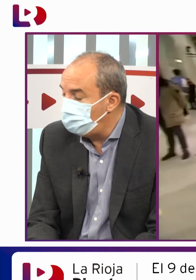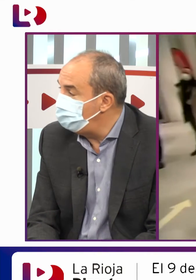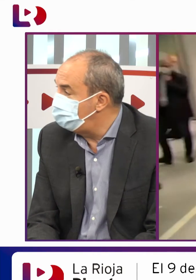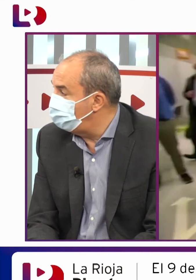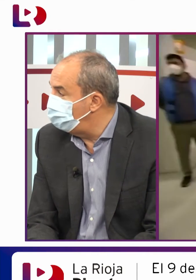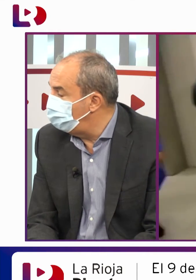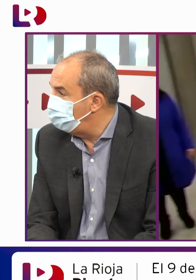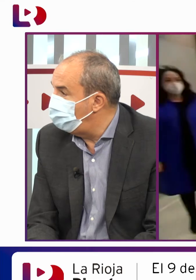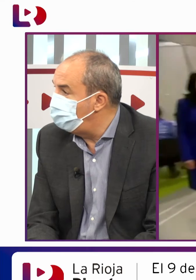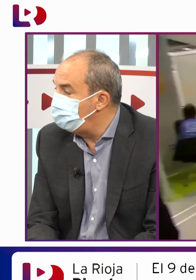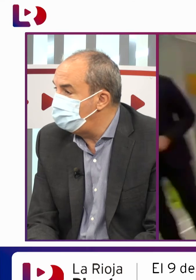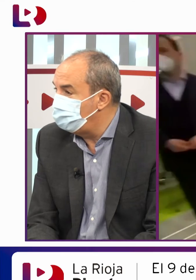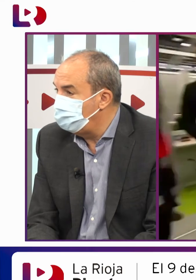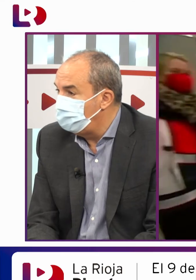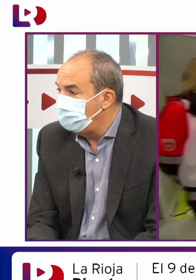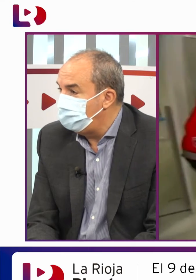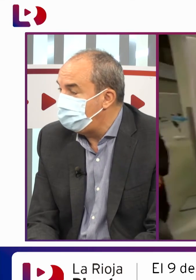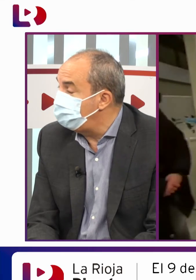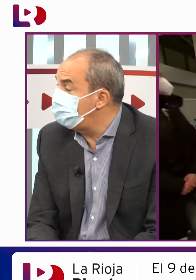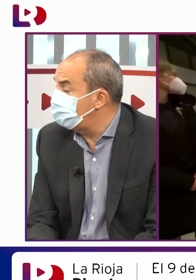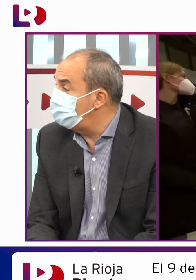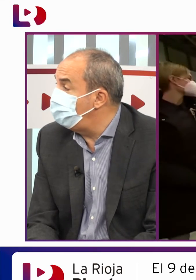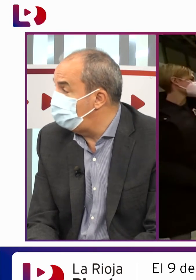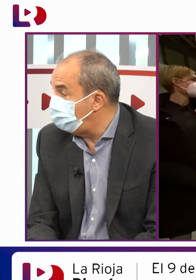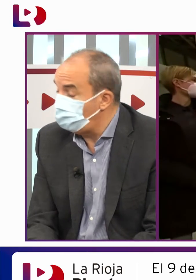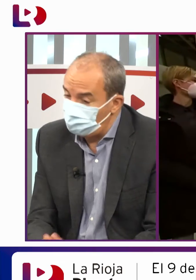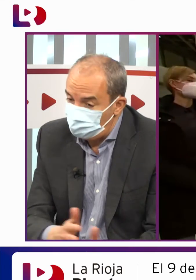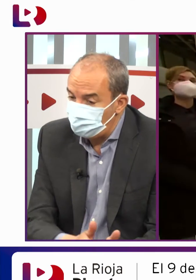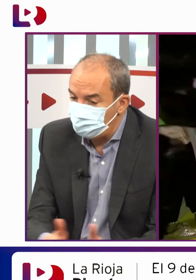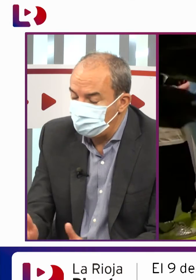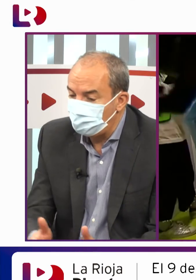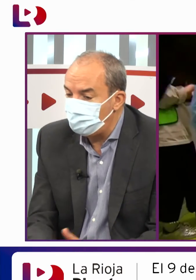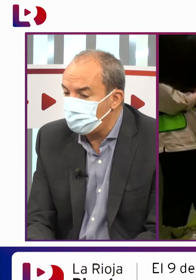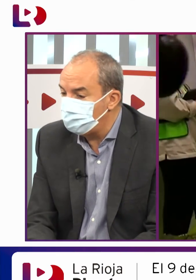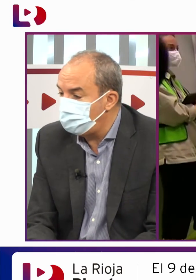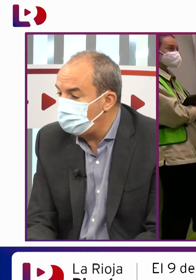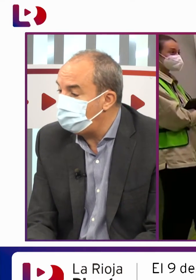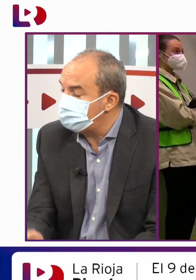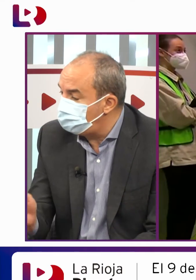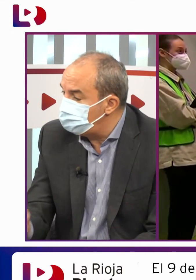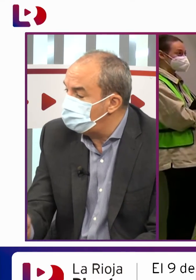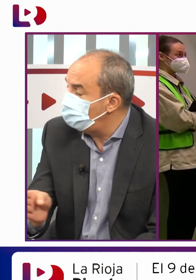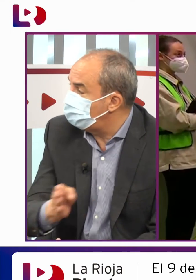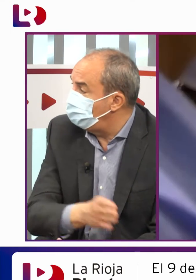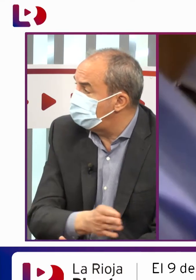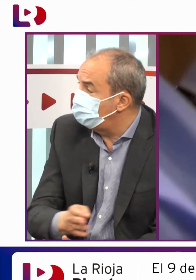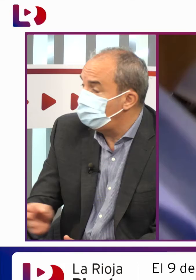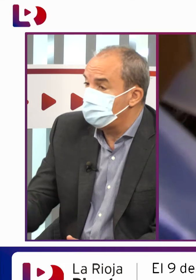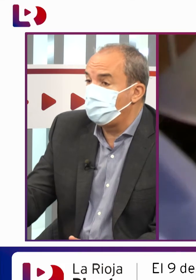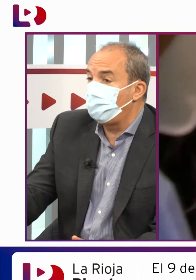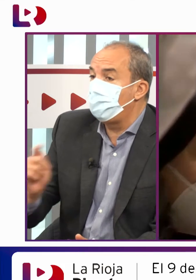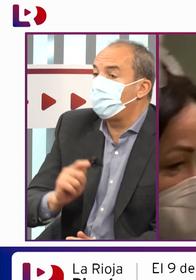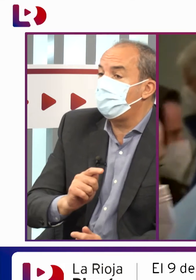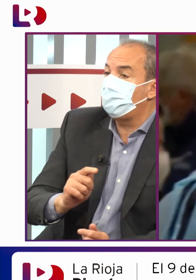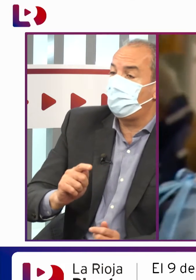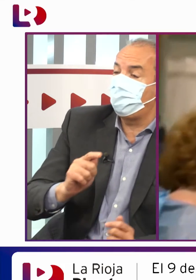un ámbito jurídico que diese seguridad jurídica, valga la redundancia, a las decisiones de las comunidades autónomas. Claro.